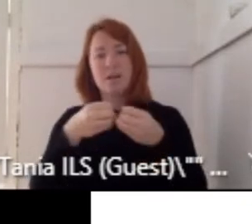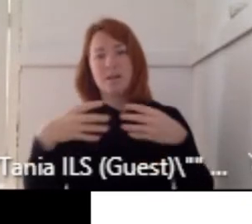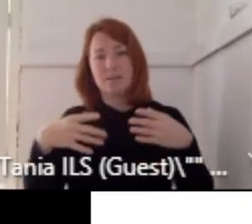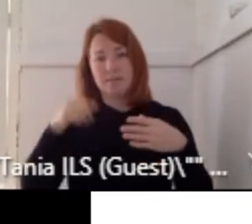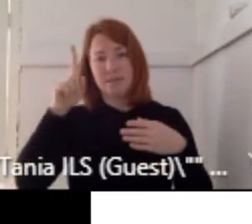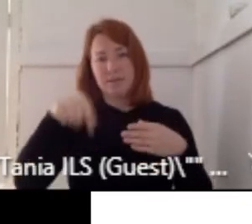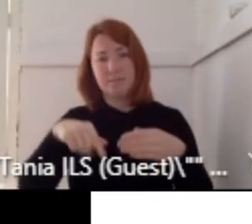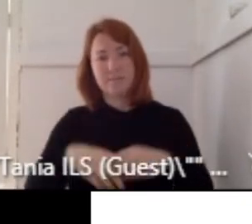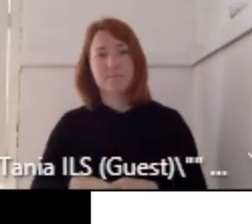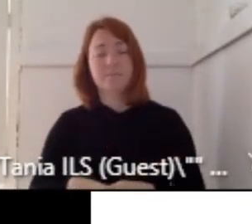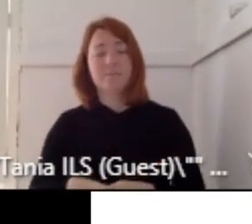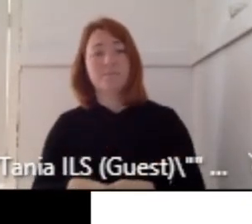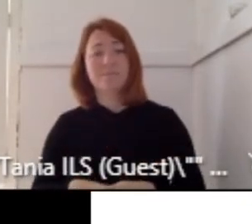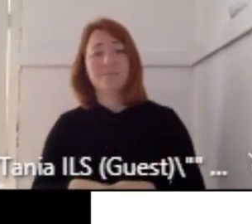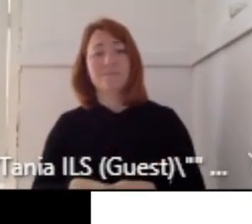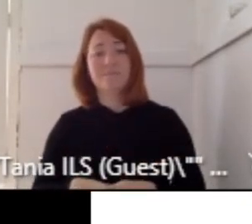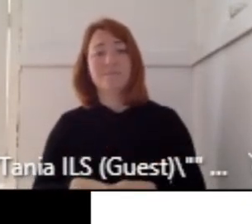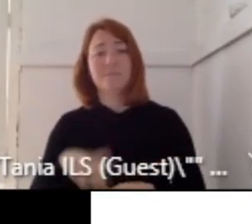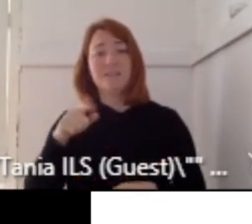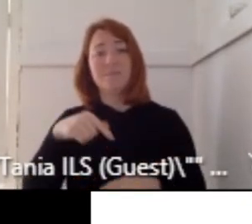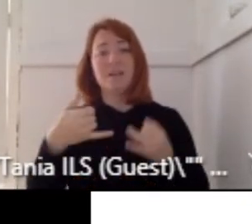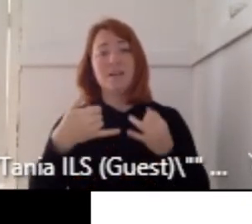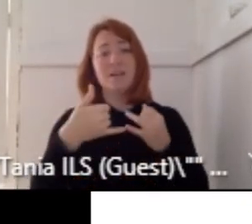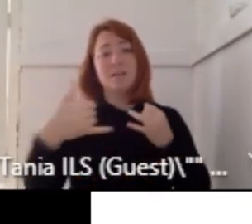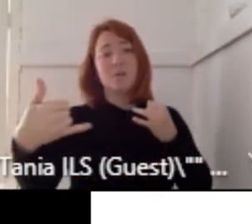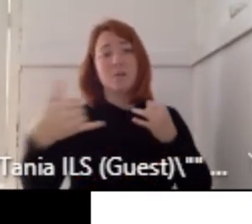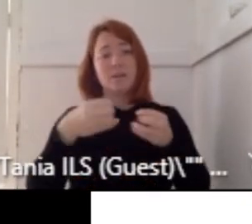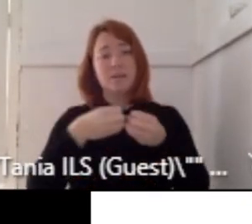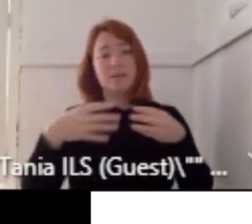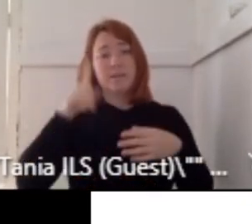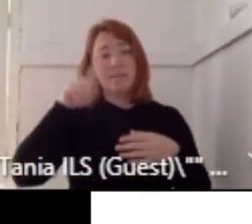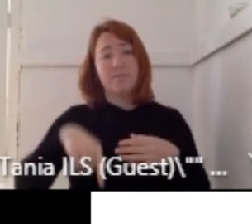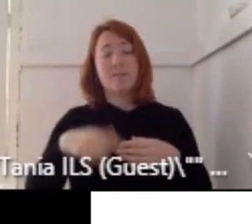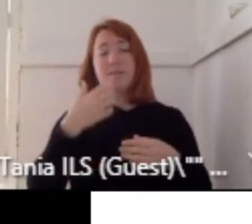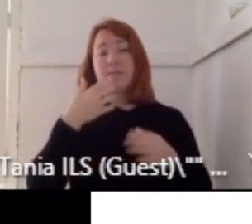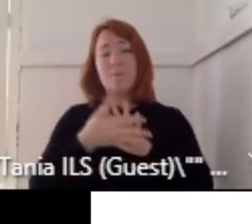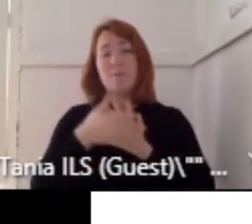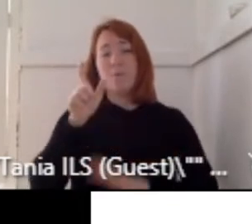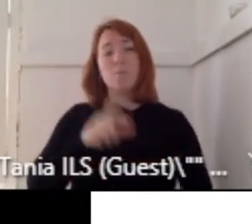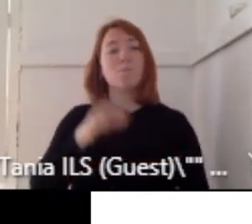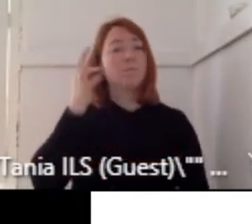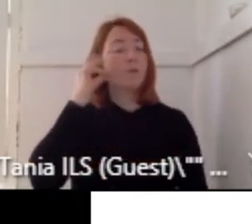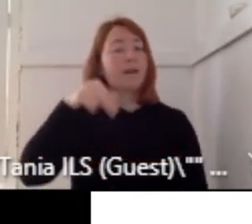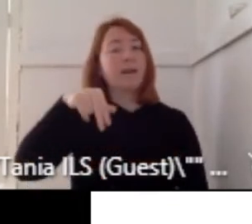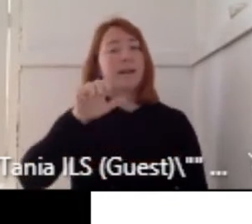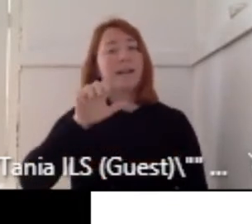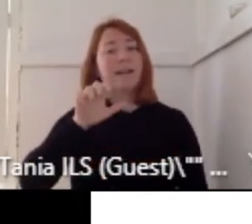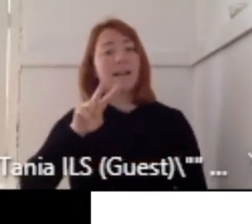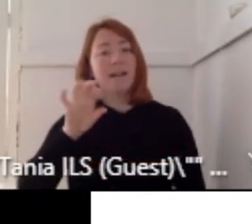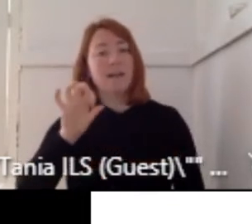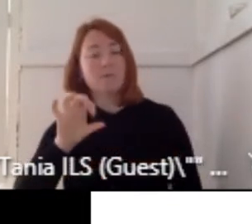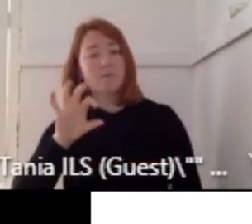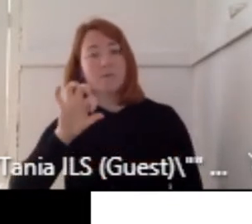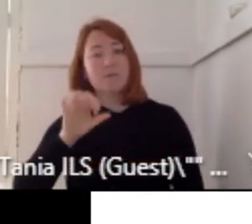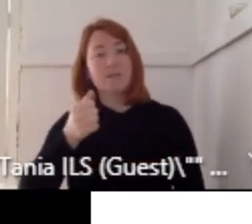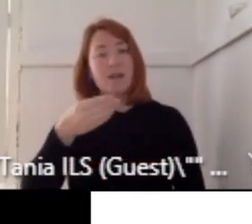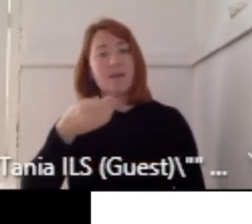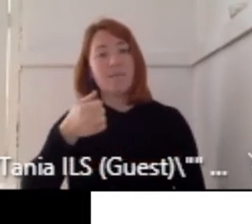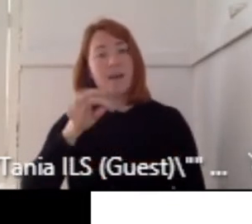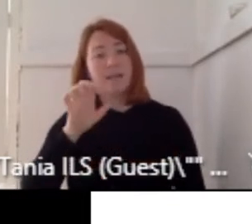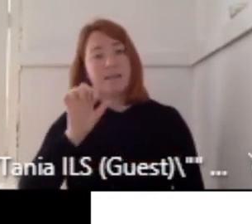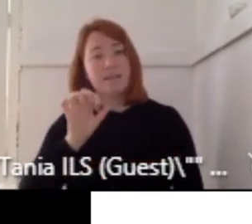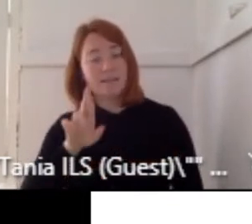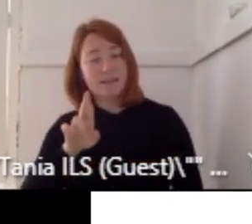tema de corriente eléctrica, pues por ejemplo, les hablo de Neus Abate, que es premio de la Real